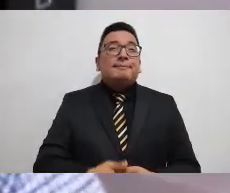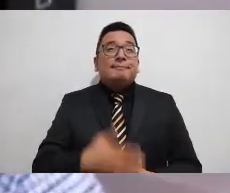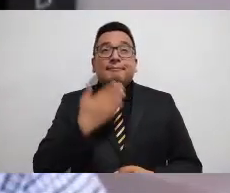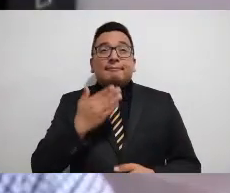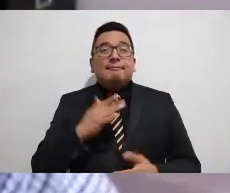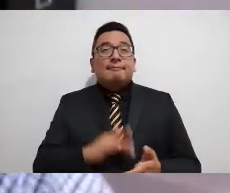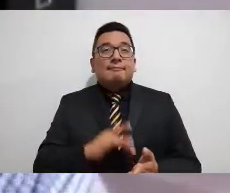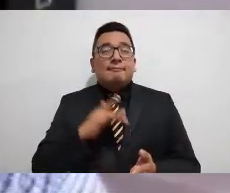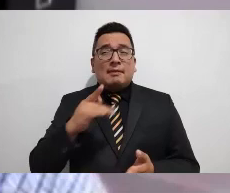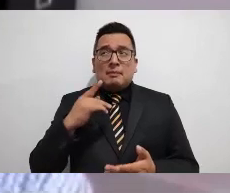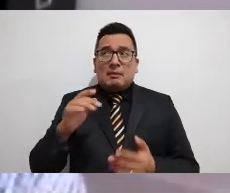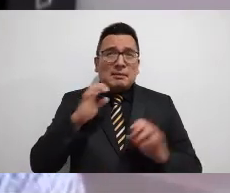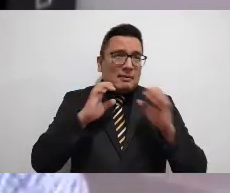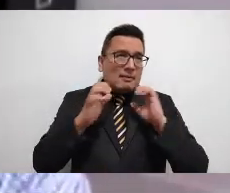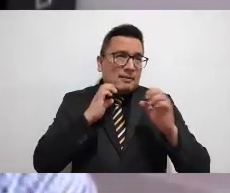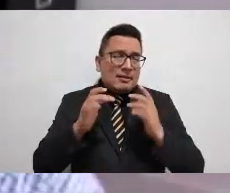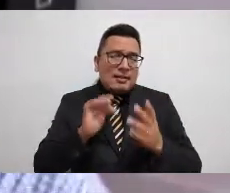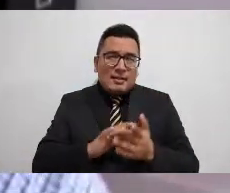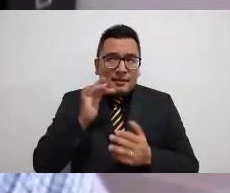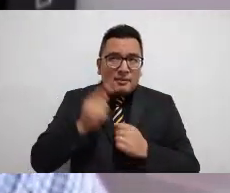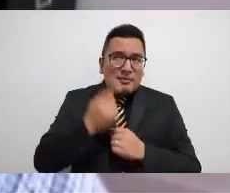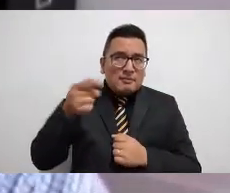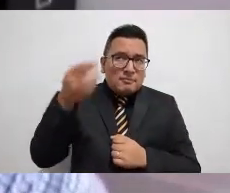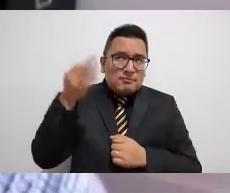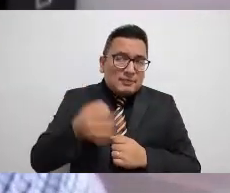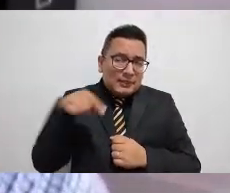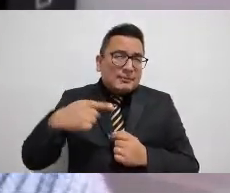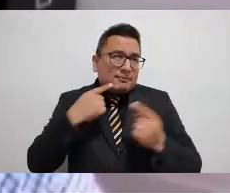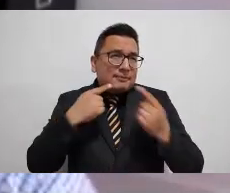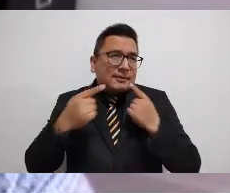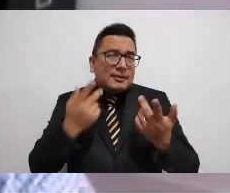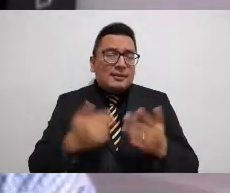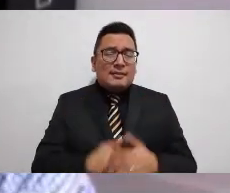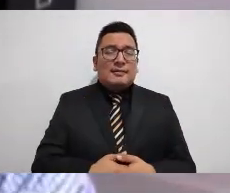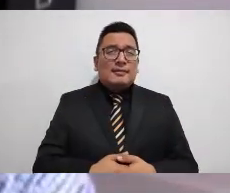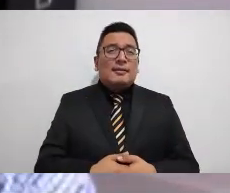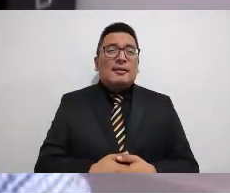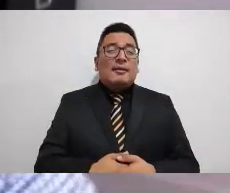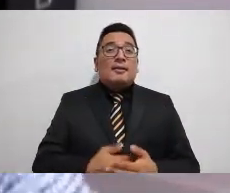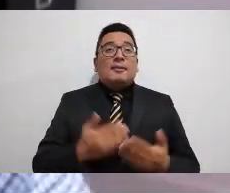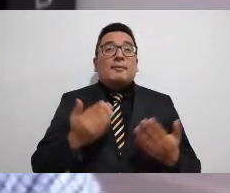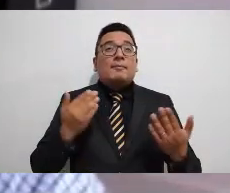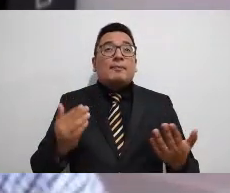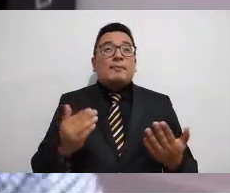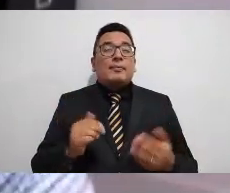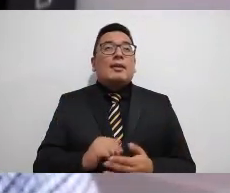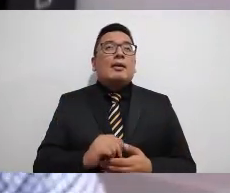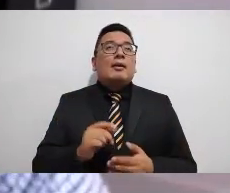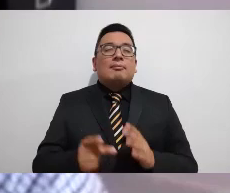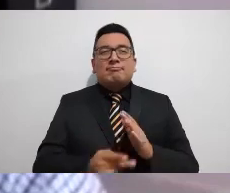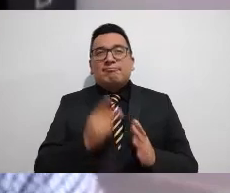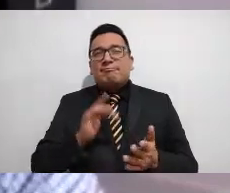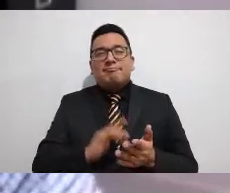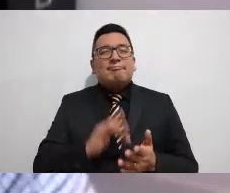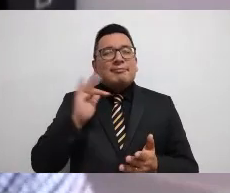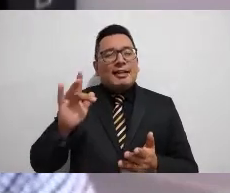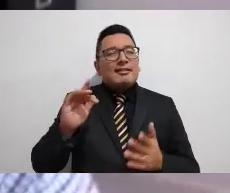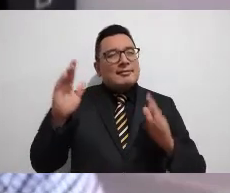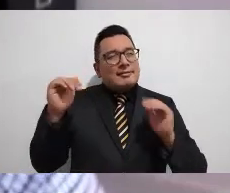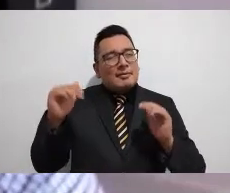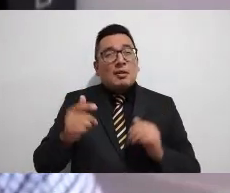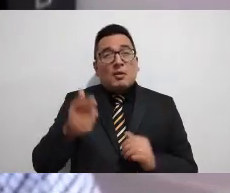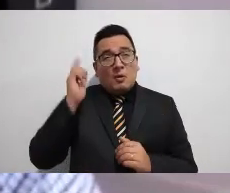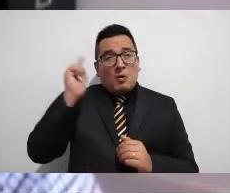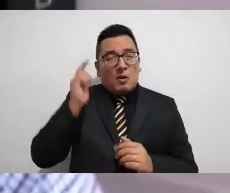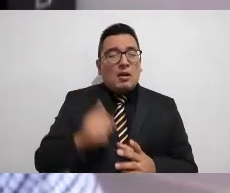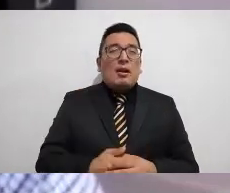gracias por tu entrevista, gracias por aceptar esta invitación y no me quedaría más que agradecerte, despedirme y